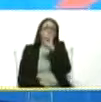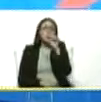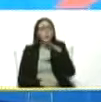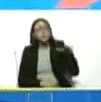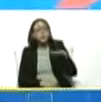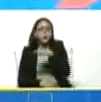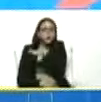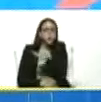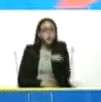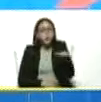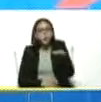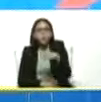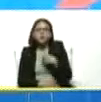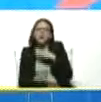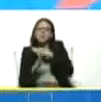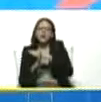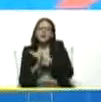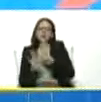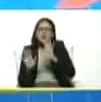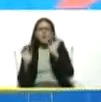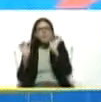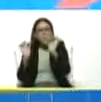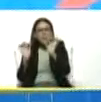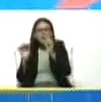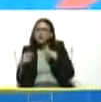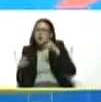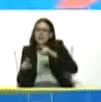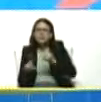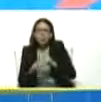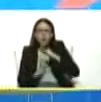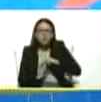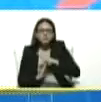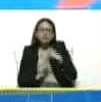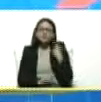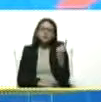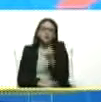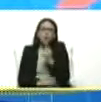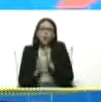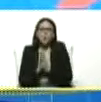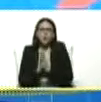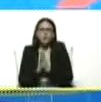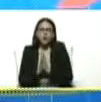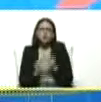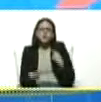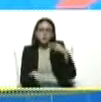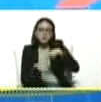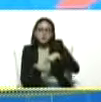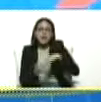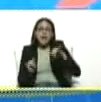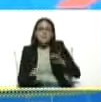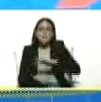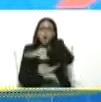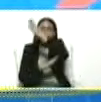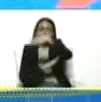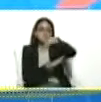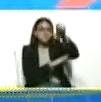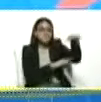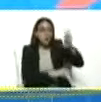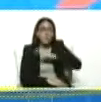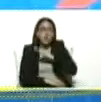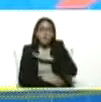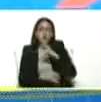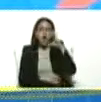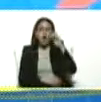Me paré un ratico y dije, por favor, me dejan solo en los médanos de Coro. Así como fuimos